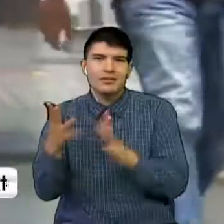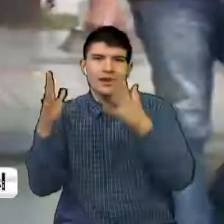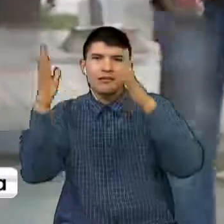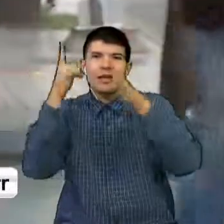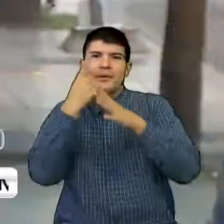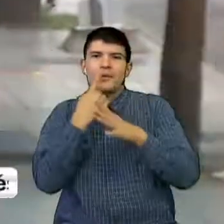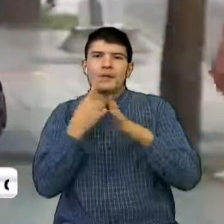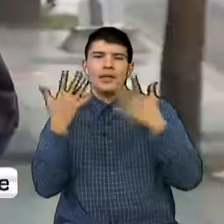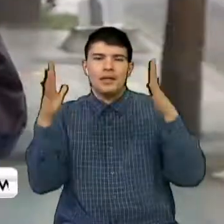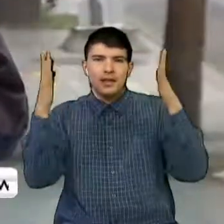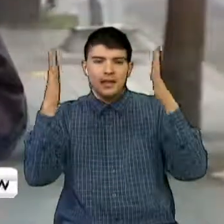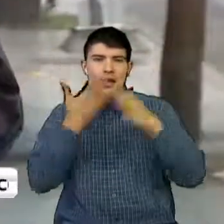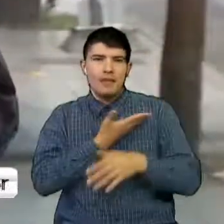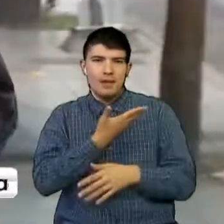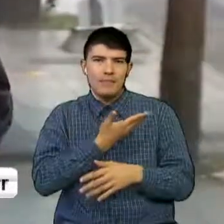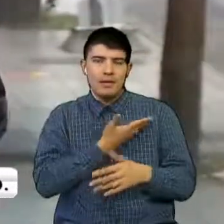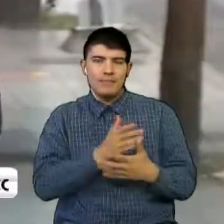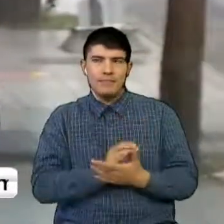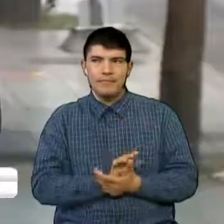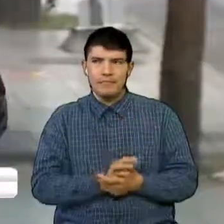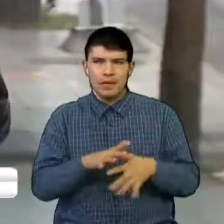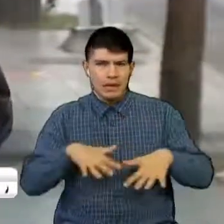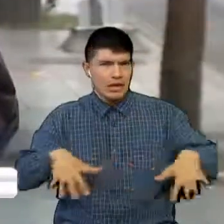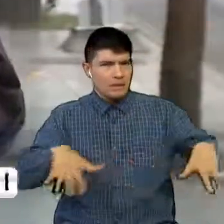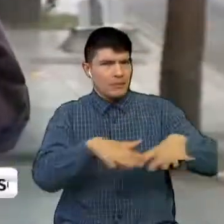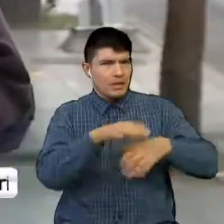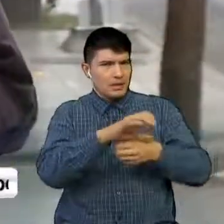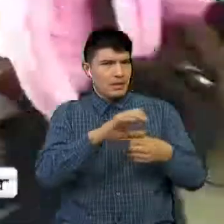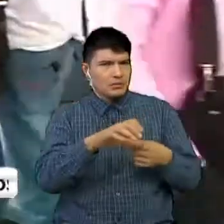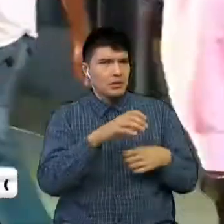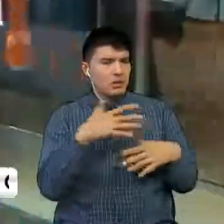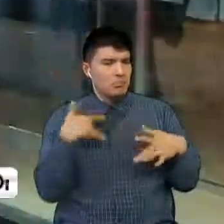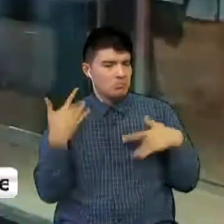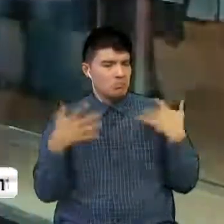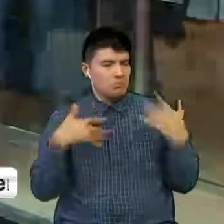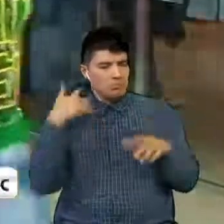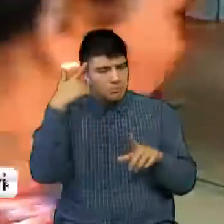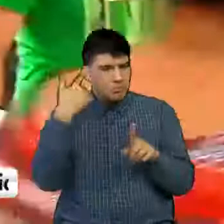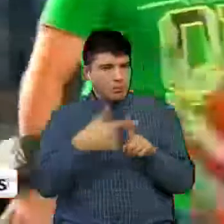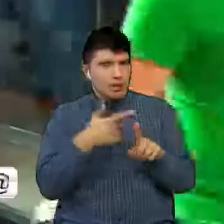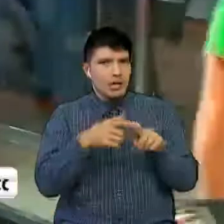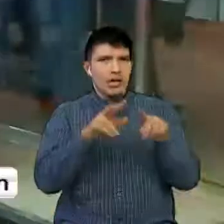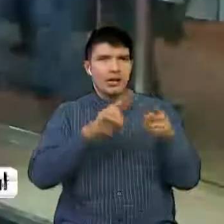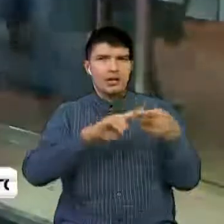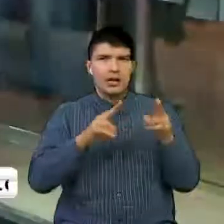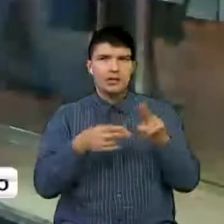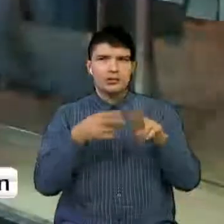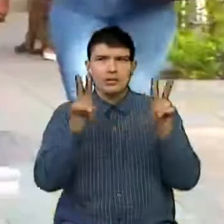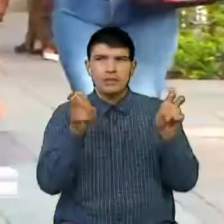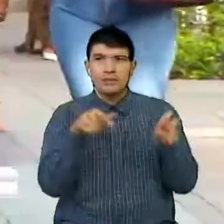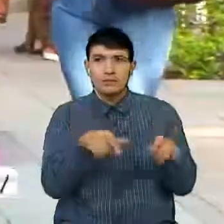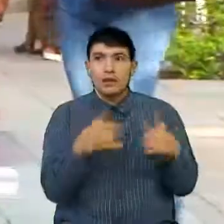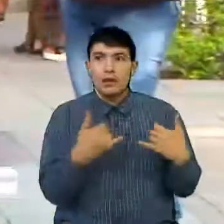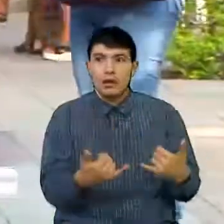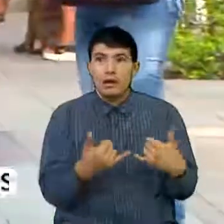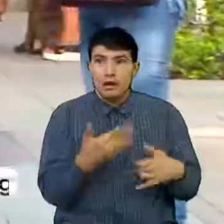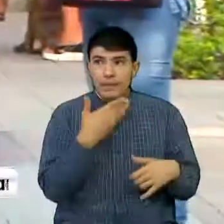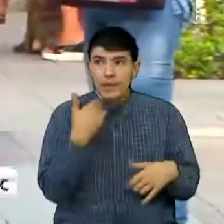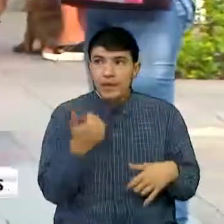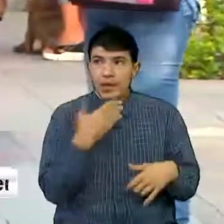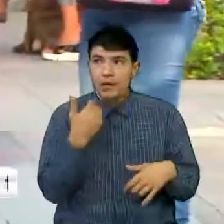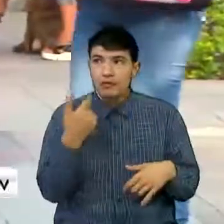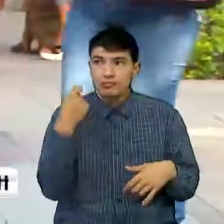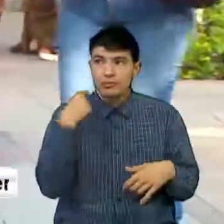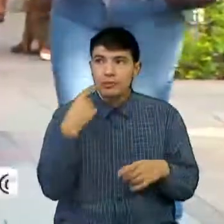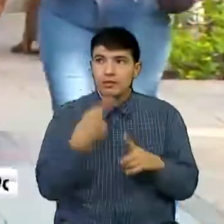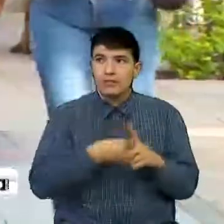Y el ambiente en general en la ciudad es feliz, es optimista. En cuanto a términos comerciales, es el mejor que se ha vivido en los últimos